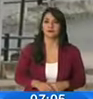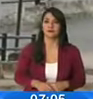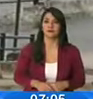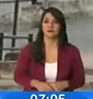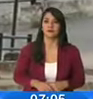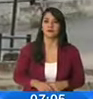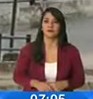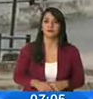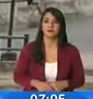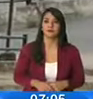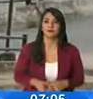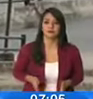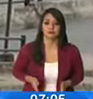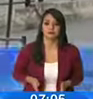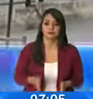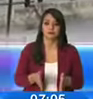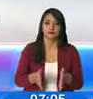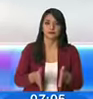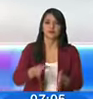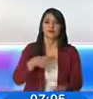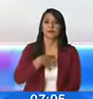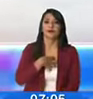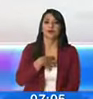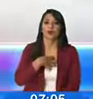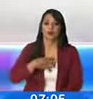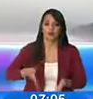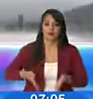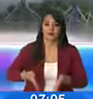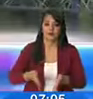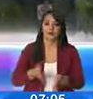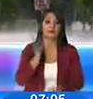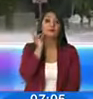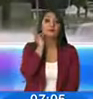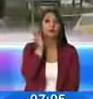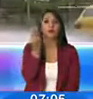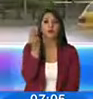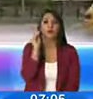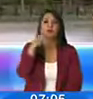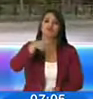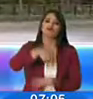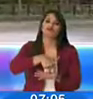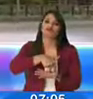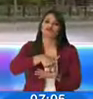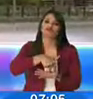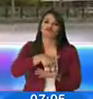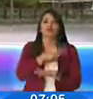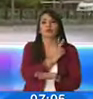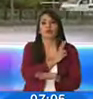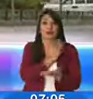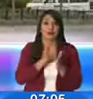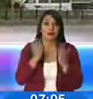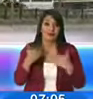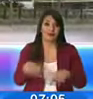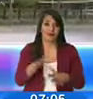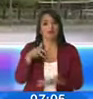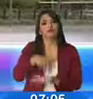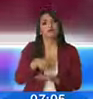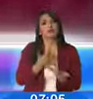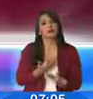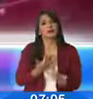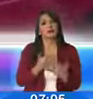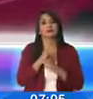El hecho ocurrió en la avenida Barcelona. La joven esperaba el bus de la línea 49 para dirigirse hasta su